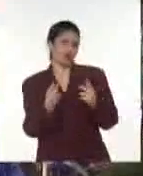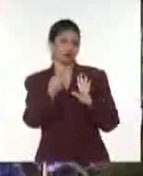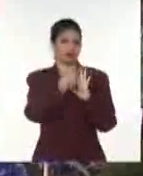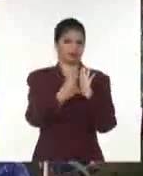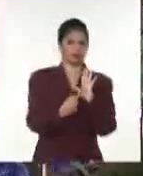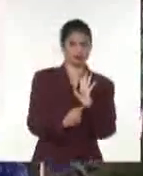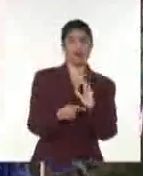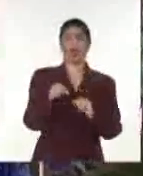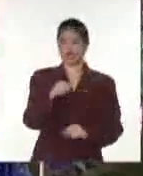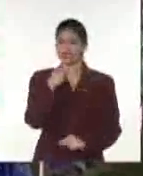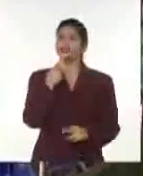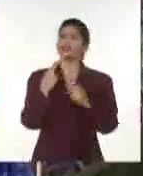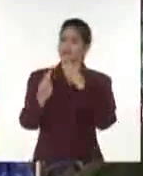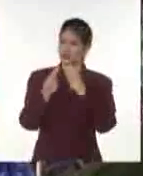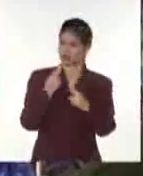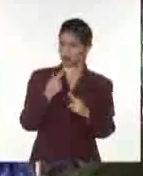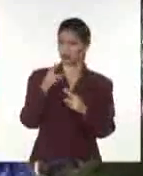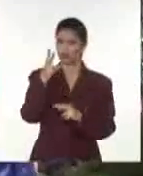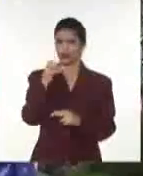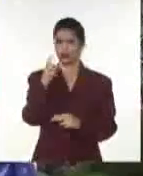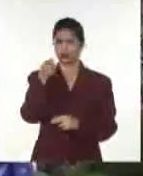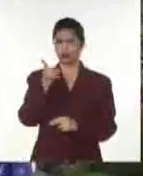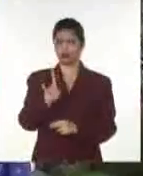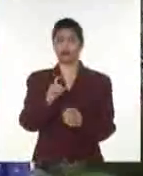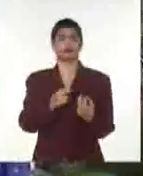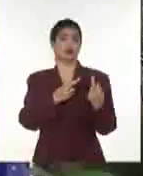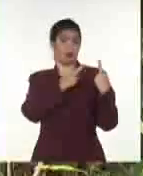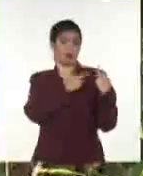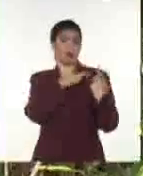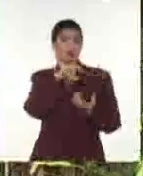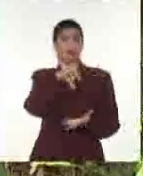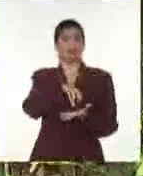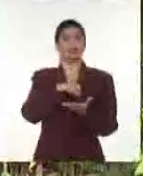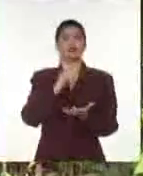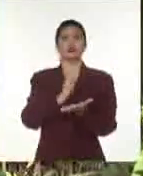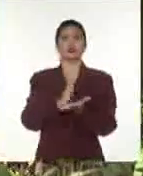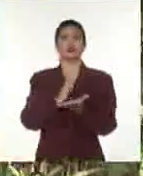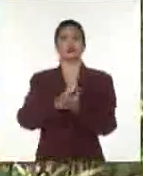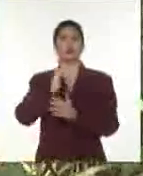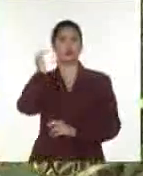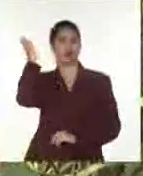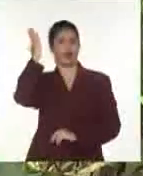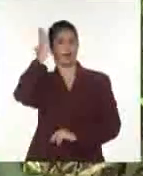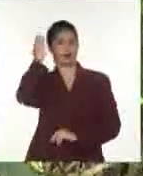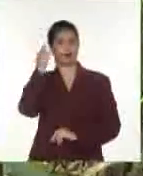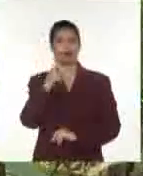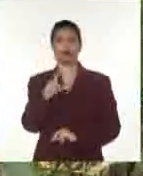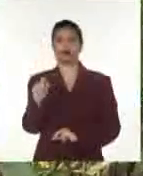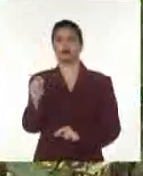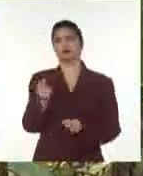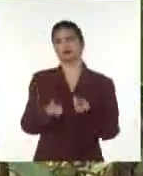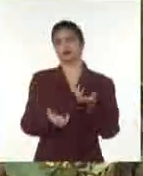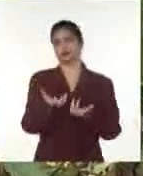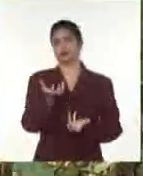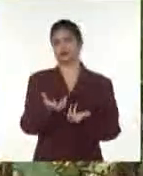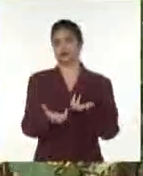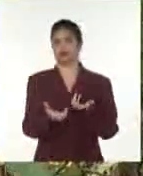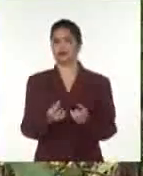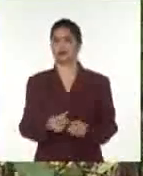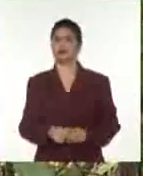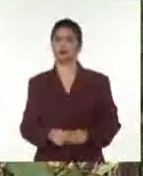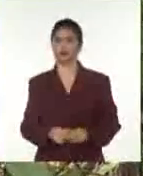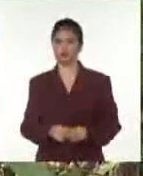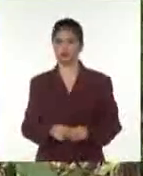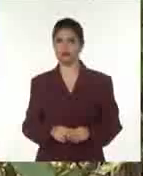encarga desde 2019 el Centro de Estudios Ambientales de Cienfuegos. Los manglares y los ecosistemas de carbono azul brindan